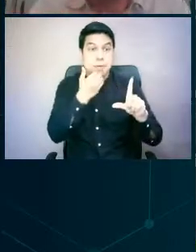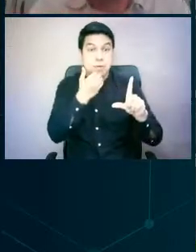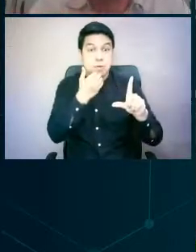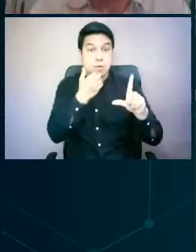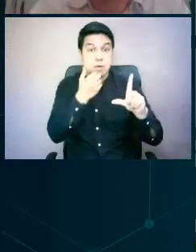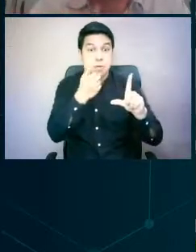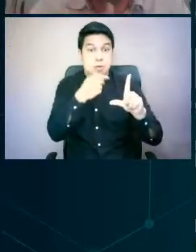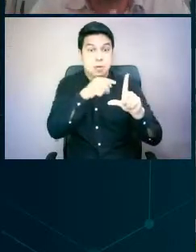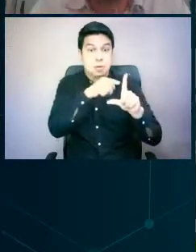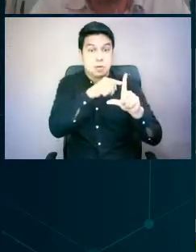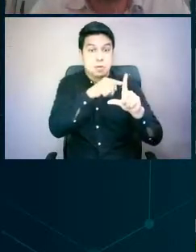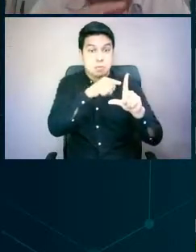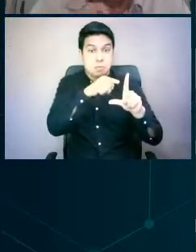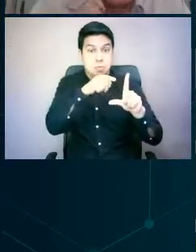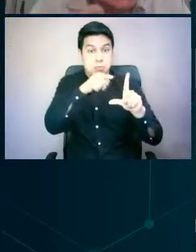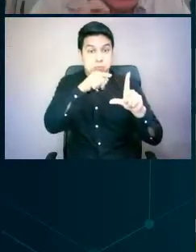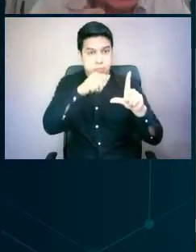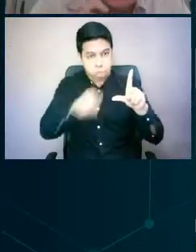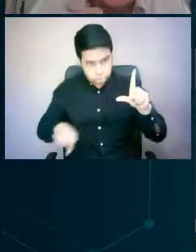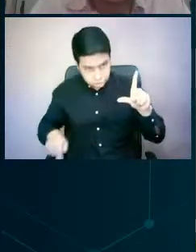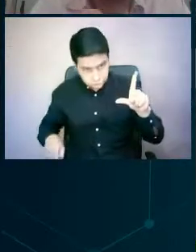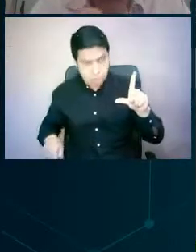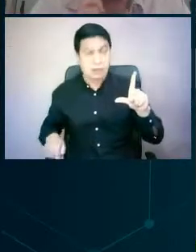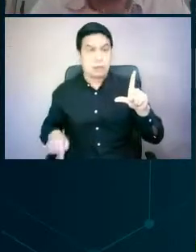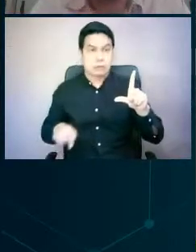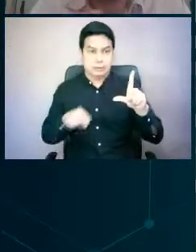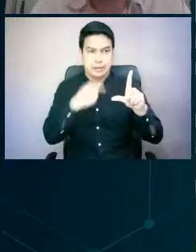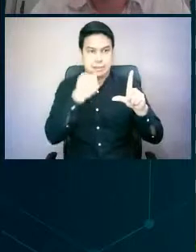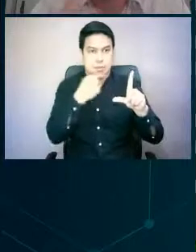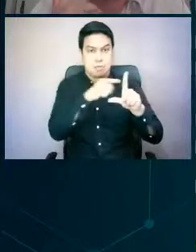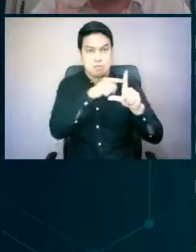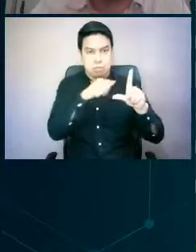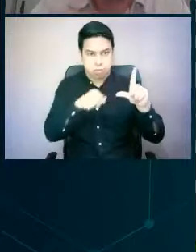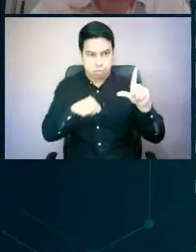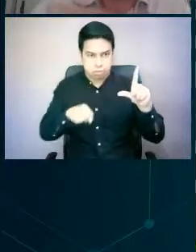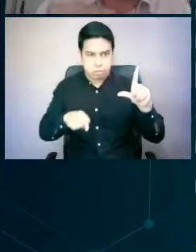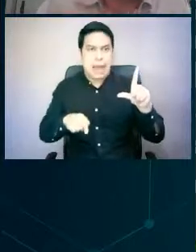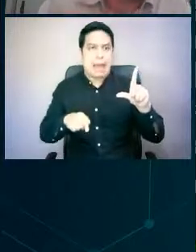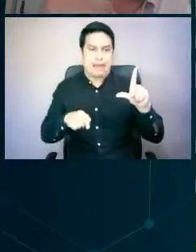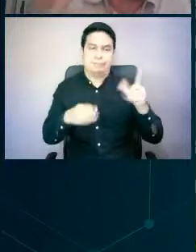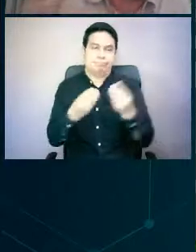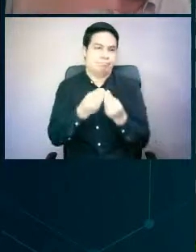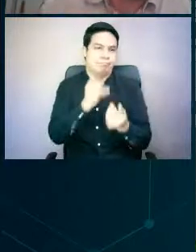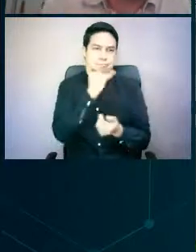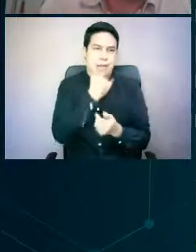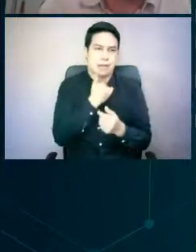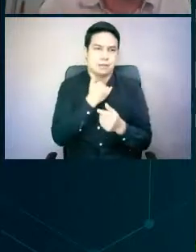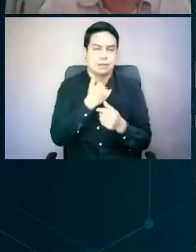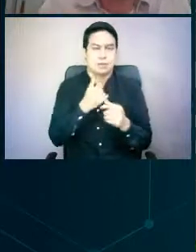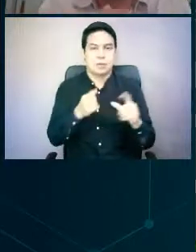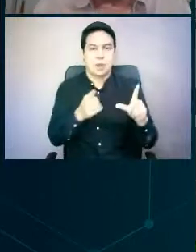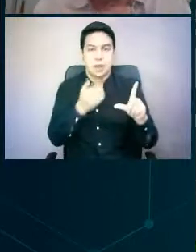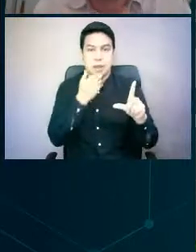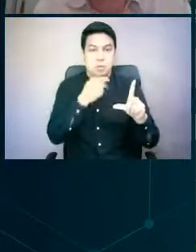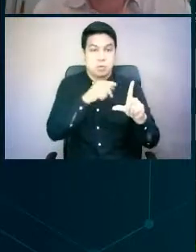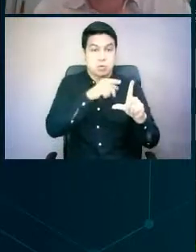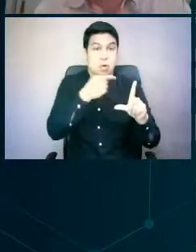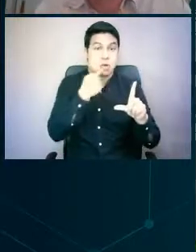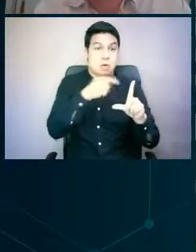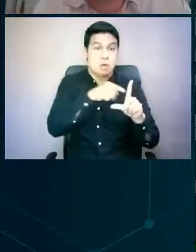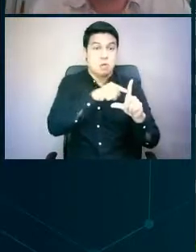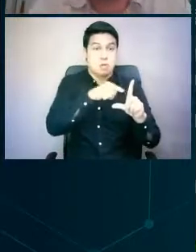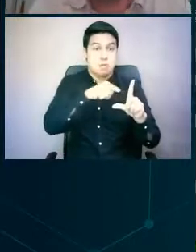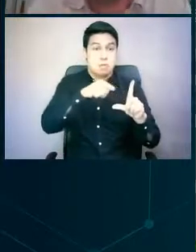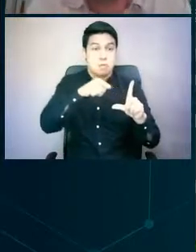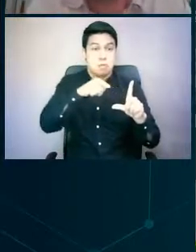de bloqueo o no disparo. Si ese punto que yo calculo cae por encima de la curva de operación, es una